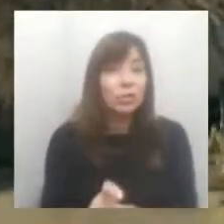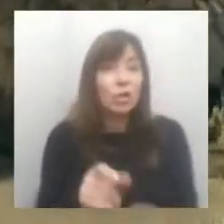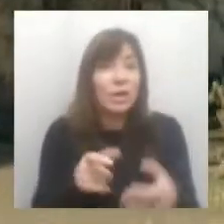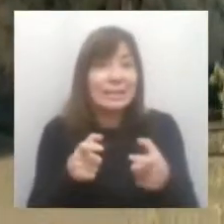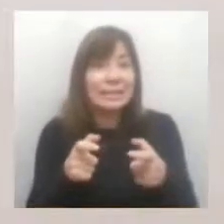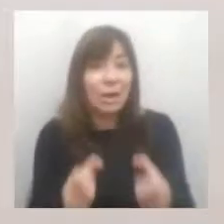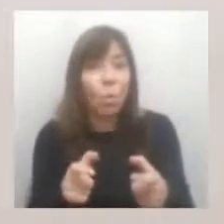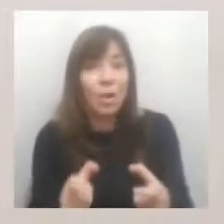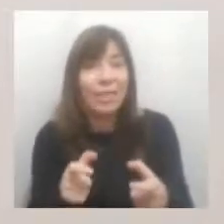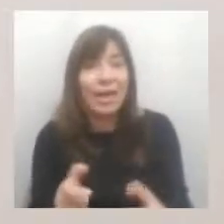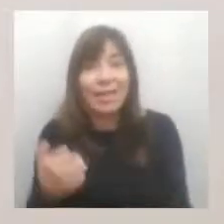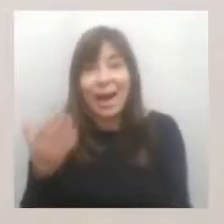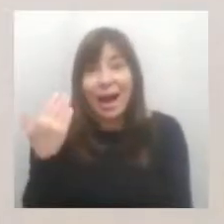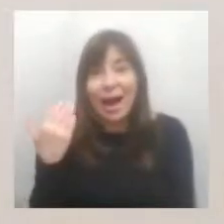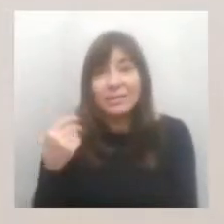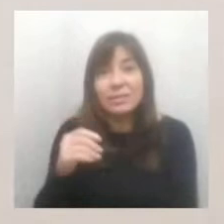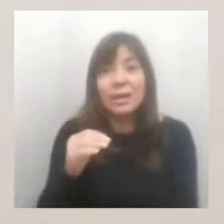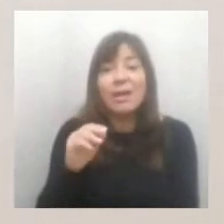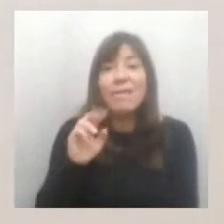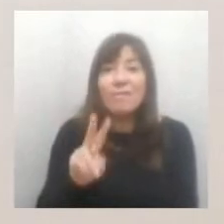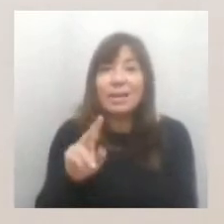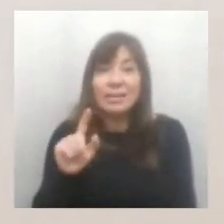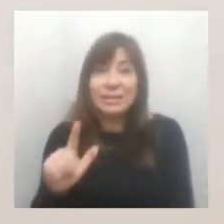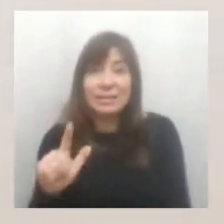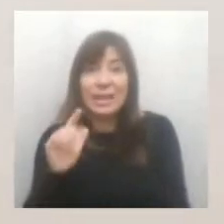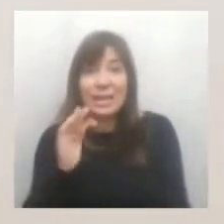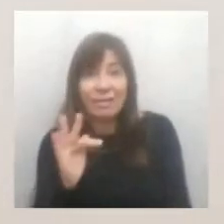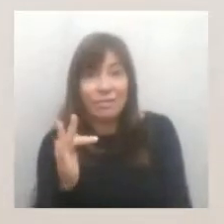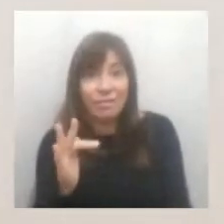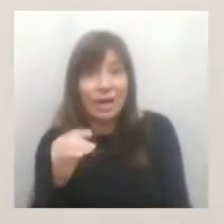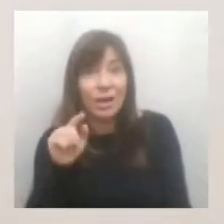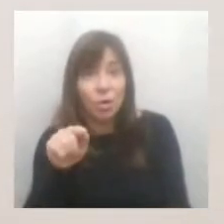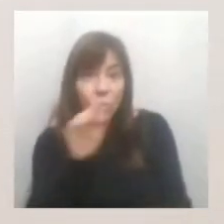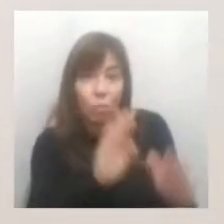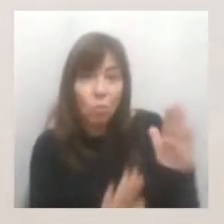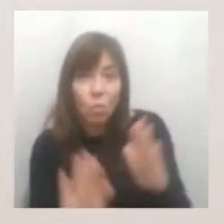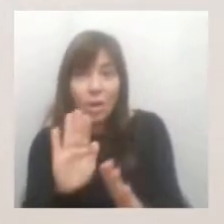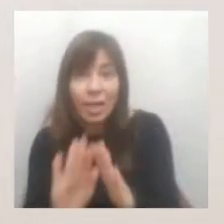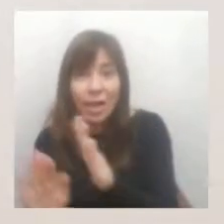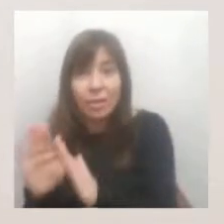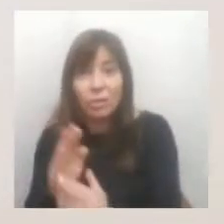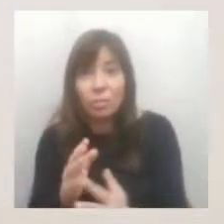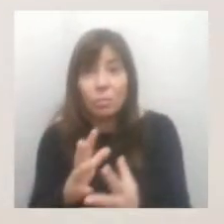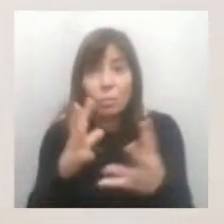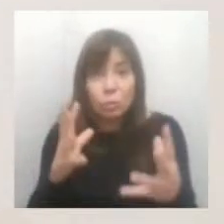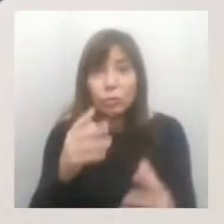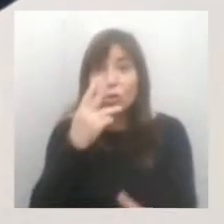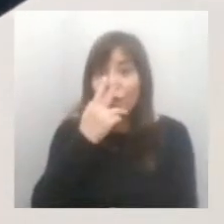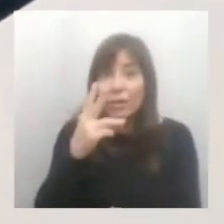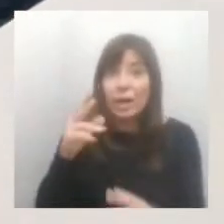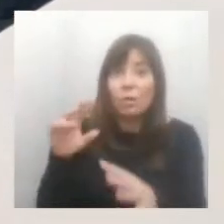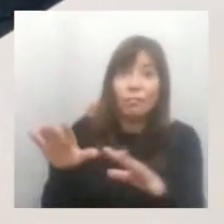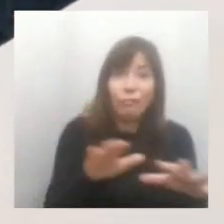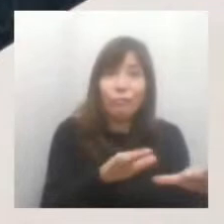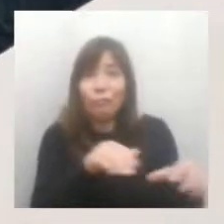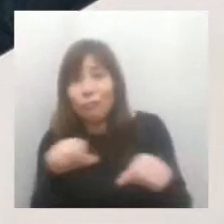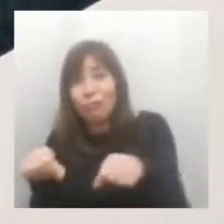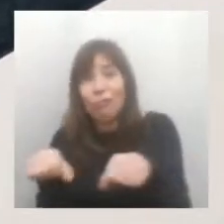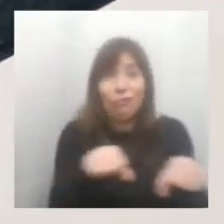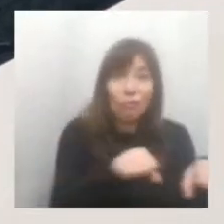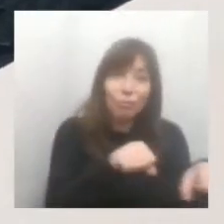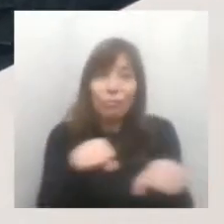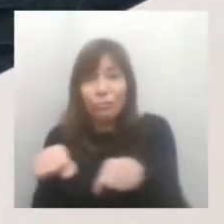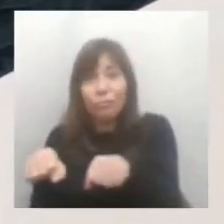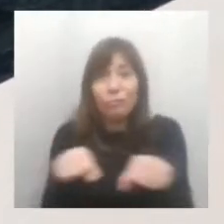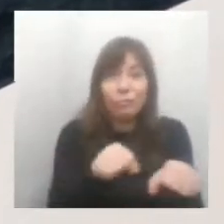viendo la situación, y obviamente estaba presente porque como seguridad tenía que mantenerse, decían que el edificio se movía con forma sostenida, y eso